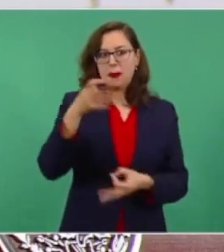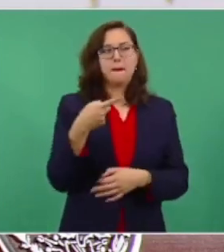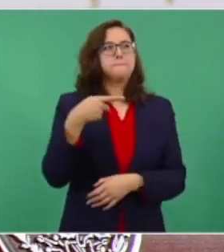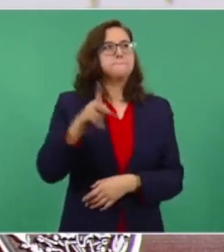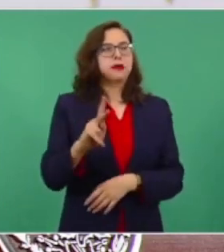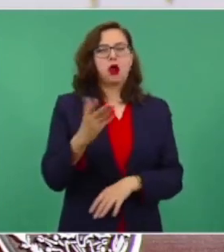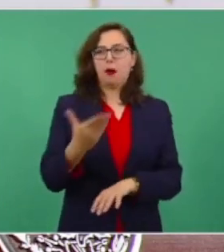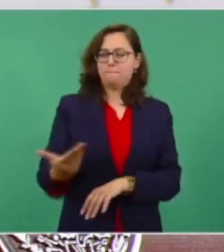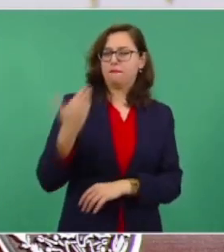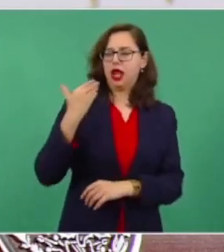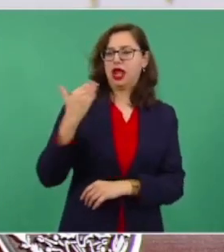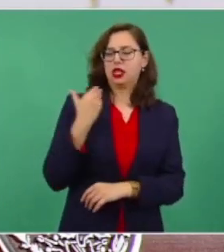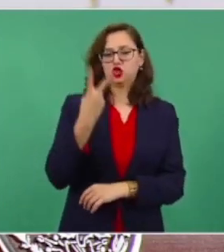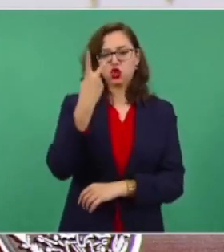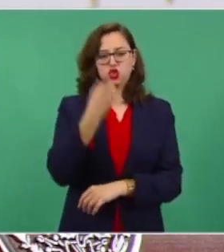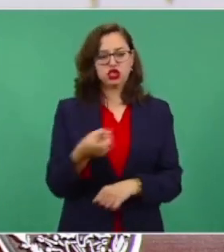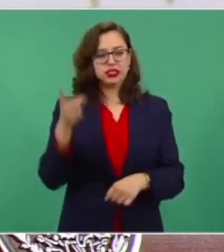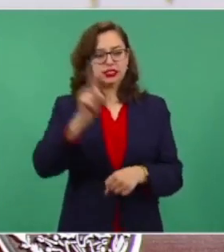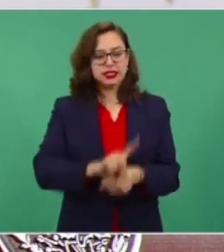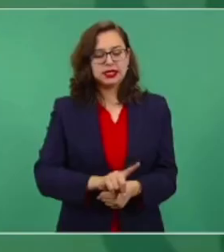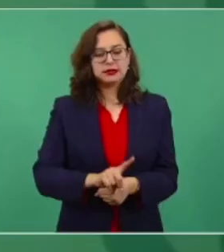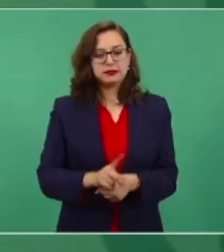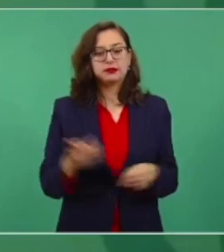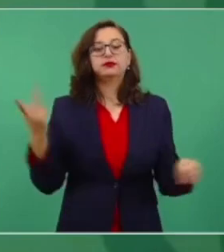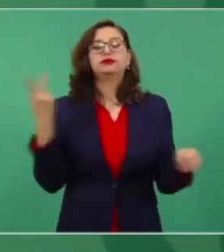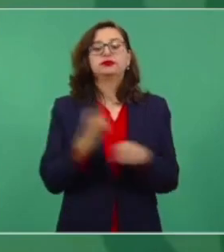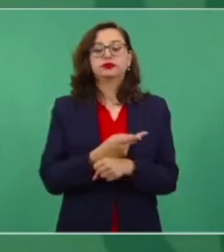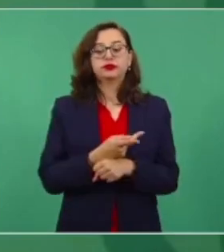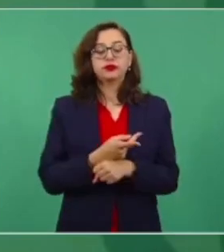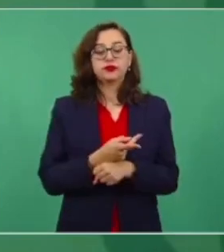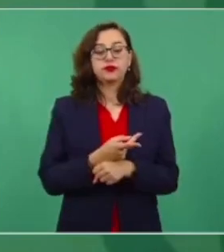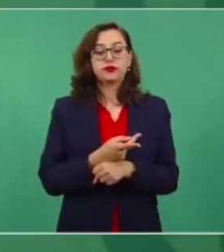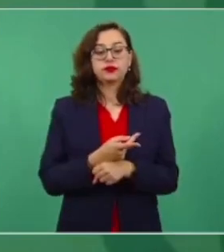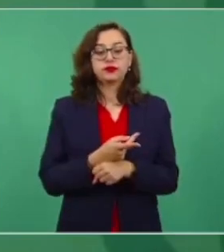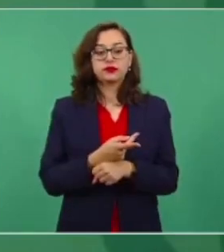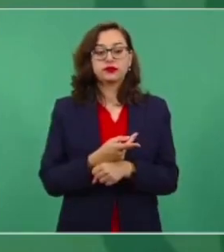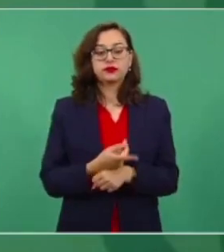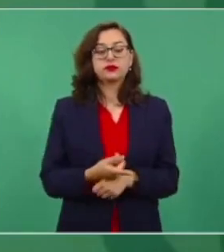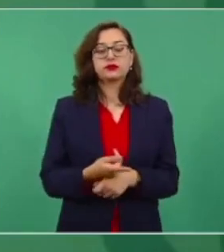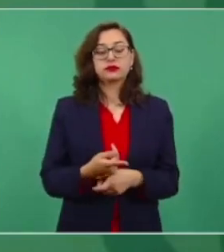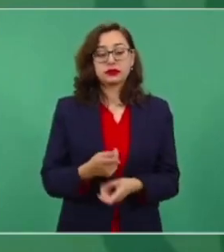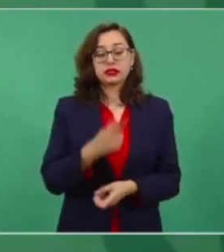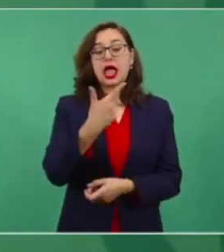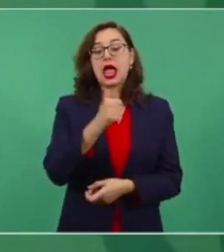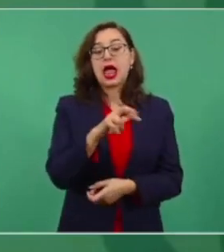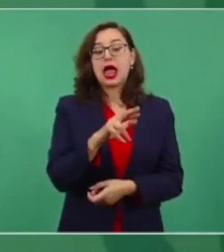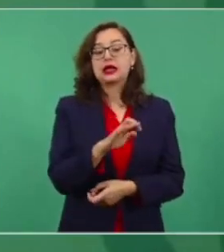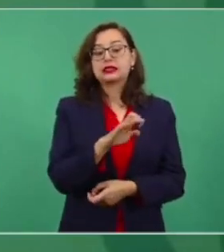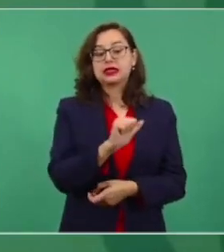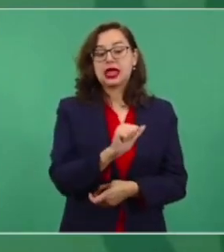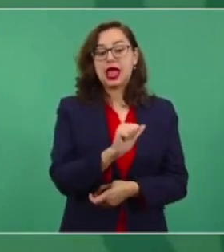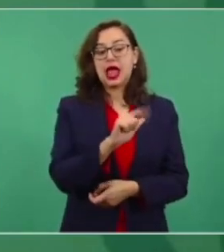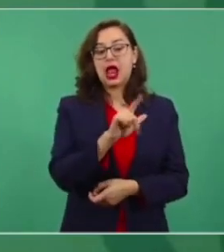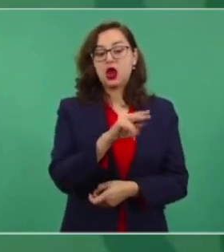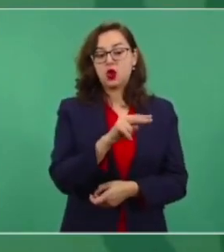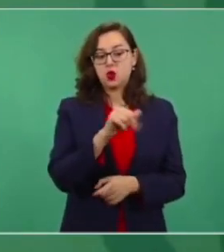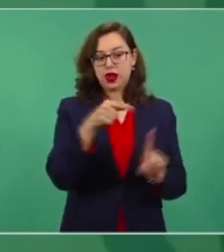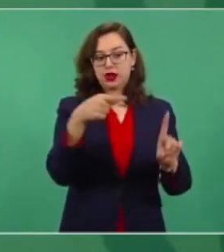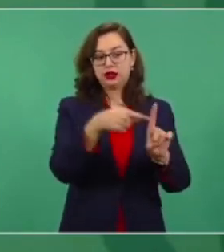días, creo, se dio a conocer que un agente vinculada a García Luna,